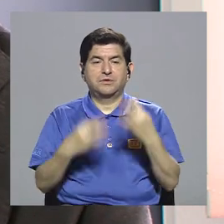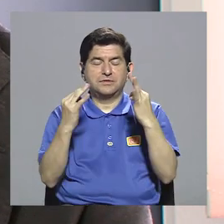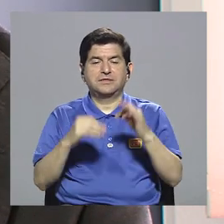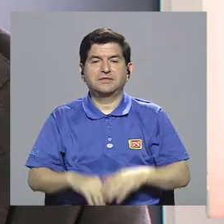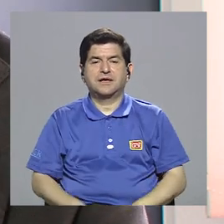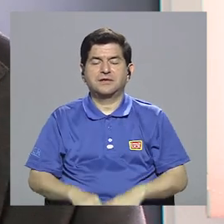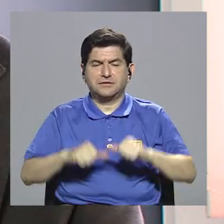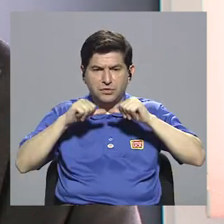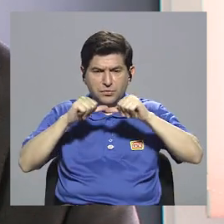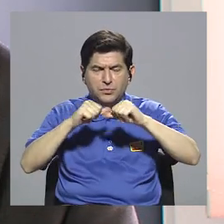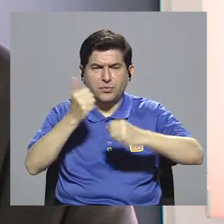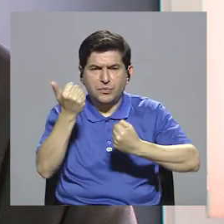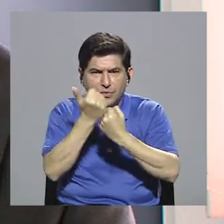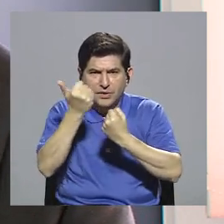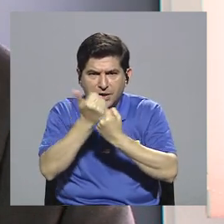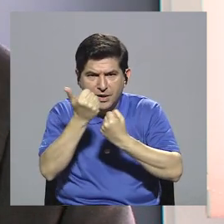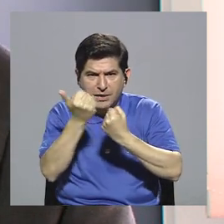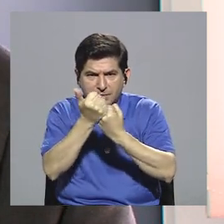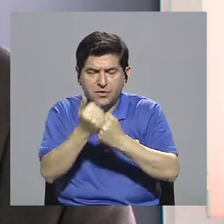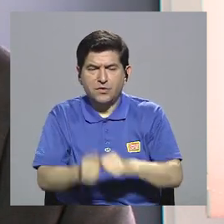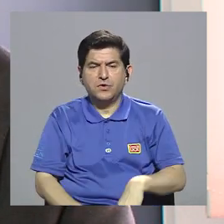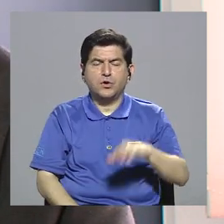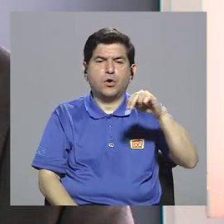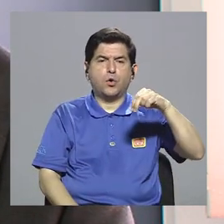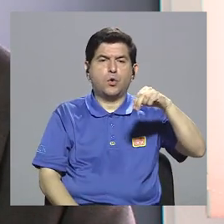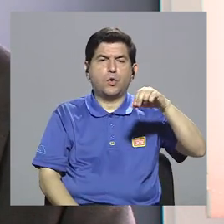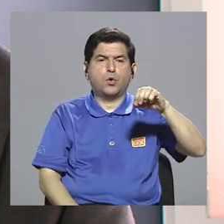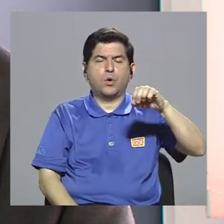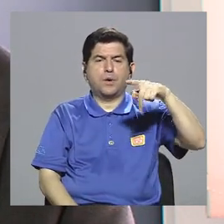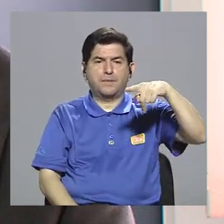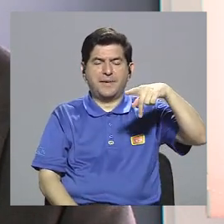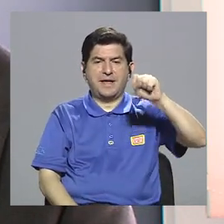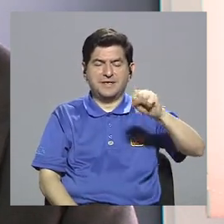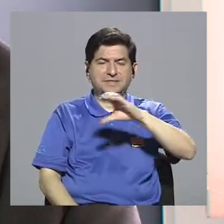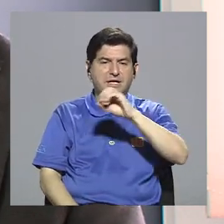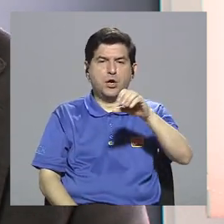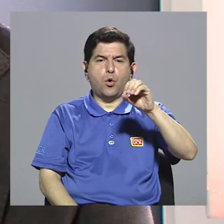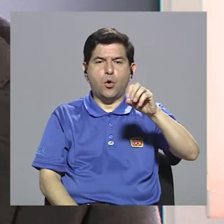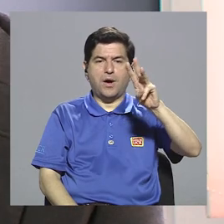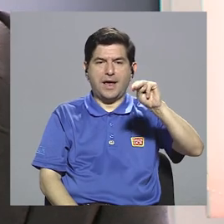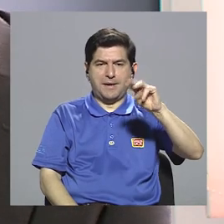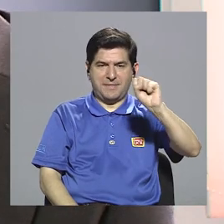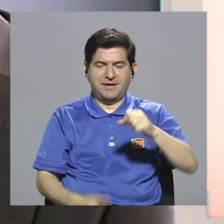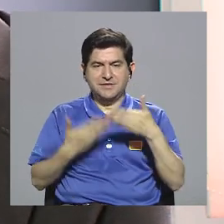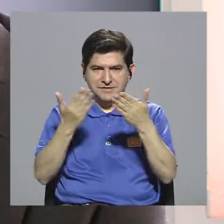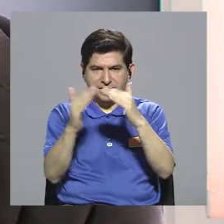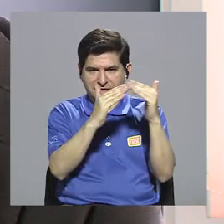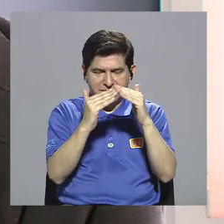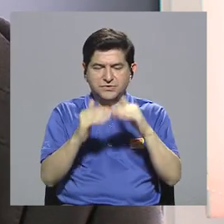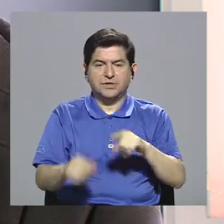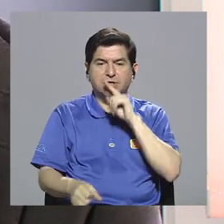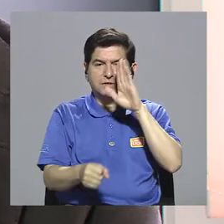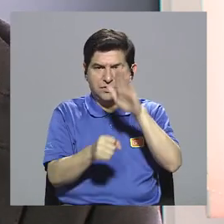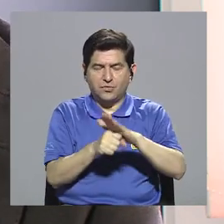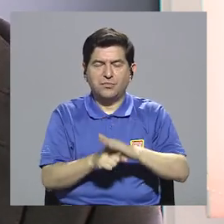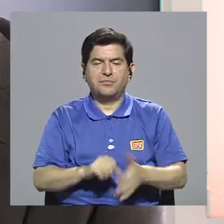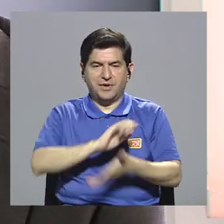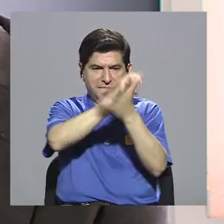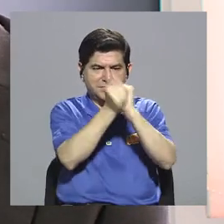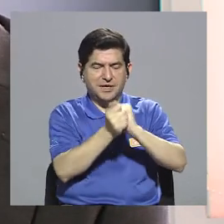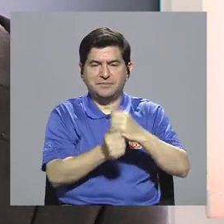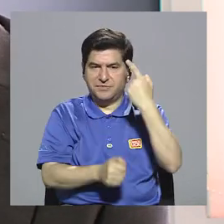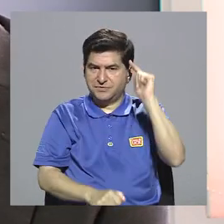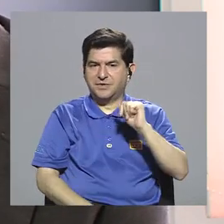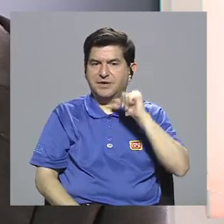extender el apoyo que el psc se está dando a las ciudades para que logren la adaptación a las personas mayores